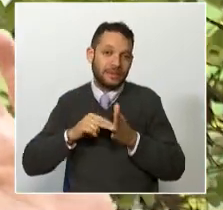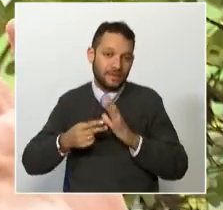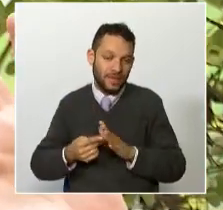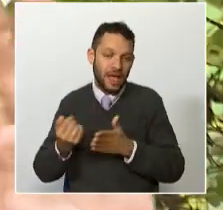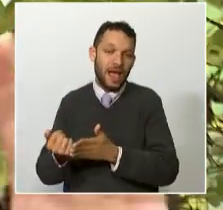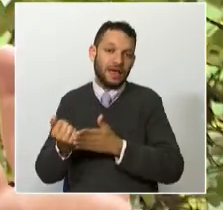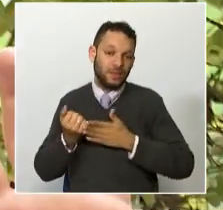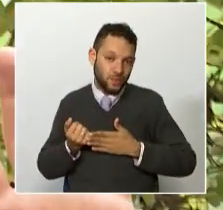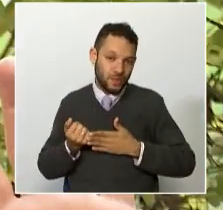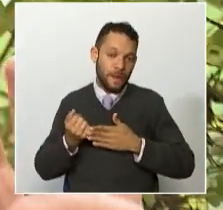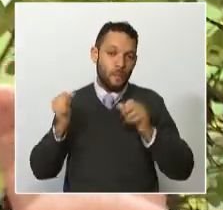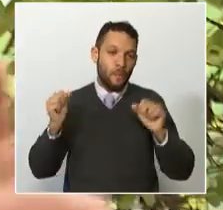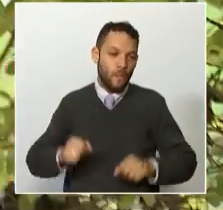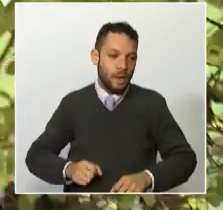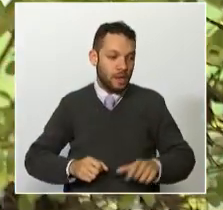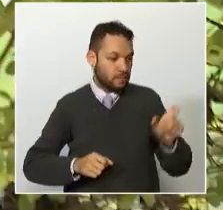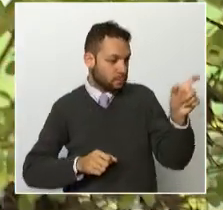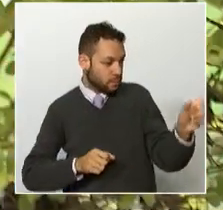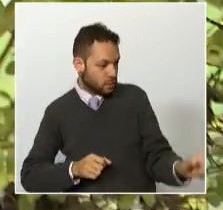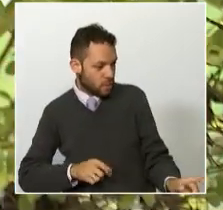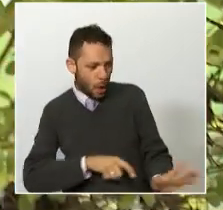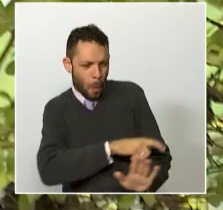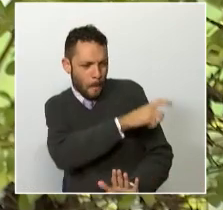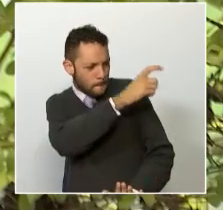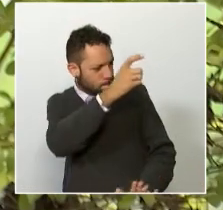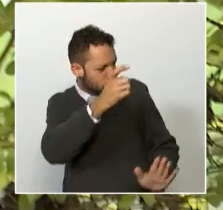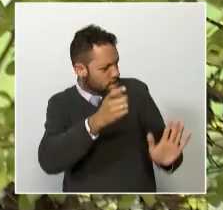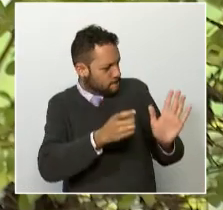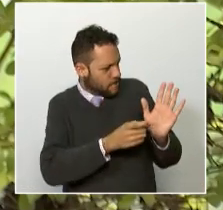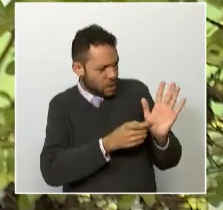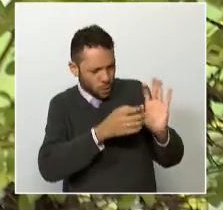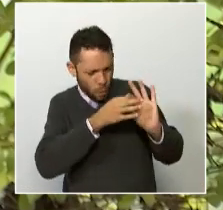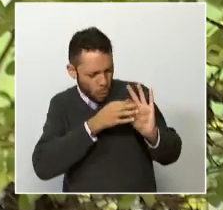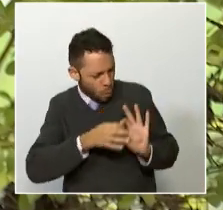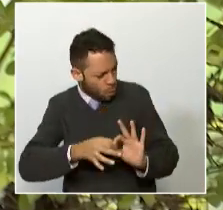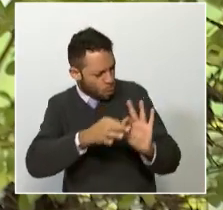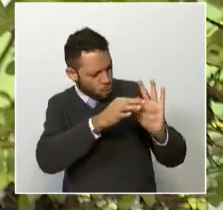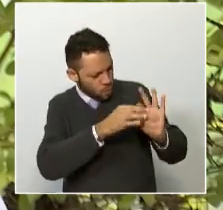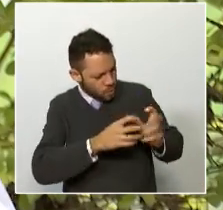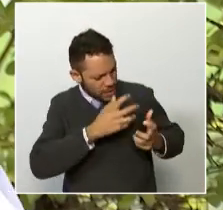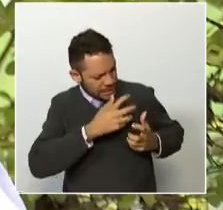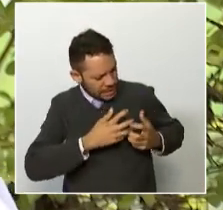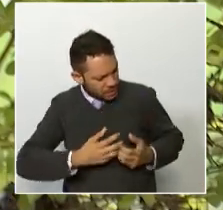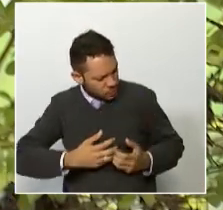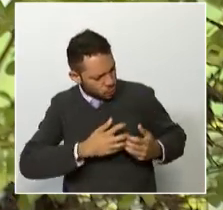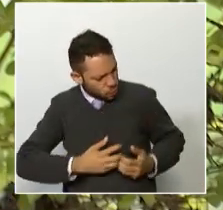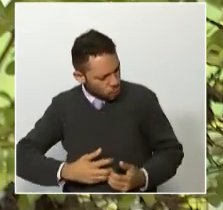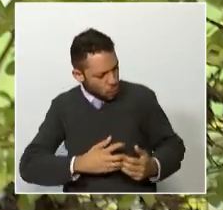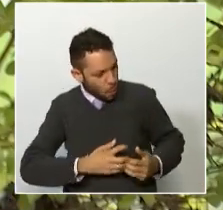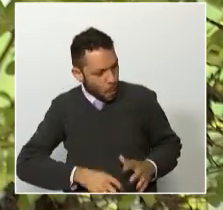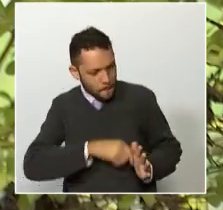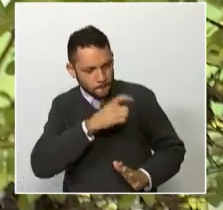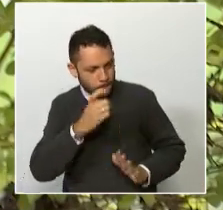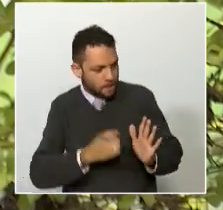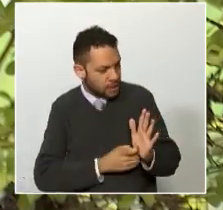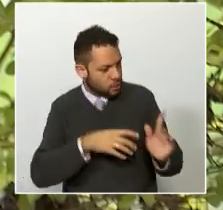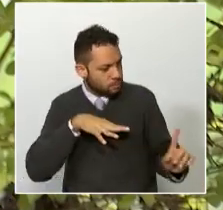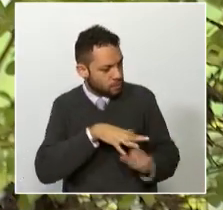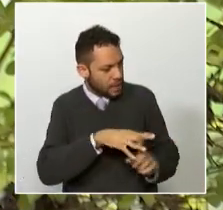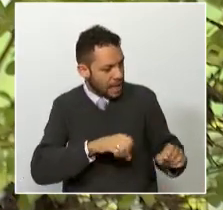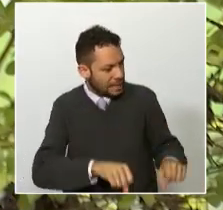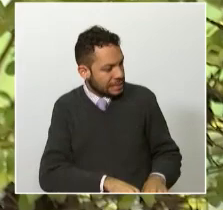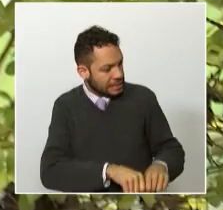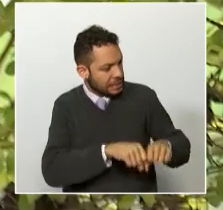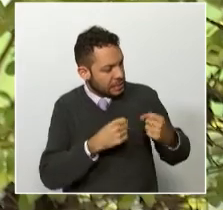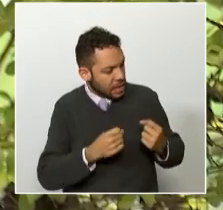poder decir, doña Irma, usted puede tener esto, y definir un tratamiento. Pero yo sí quiero que ustedes conozcan un poco